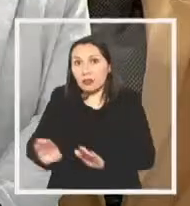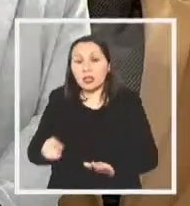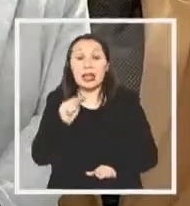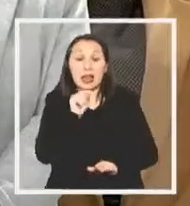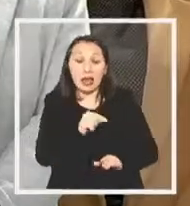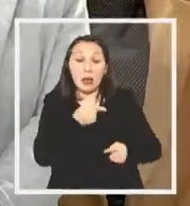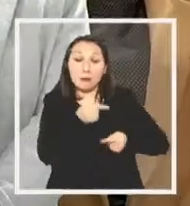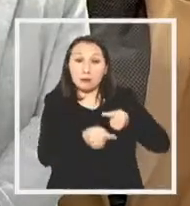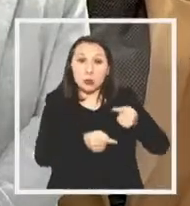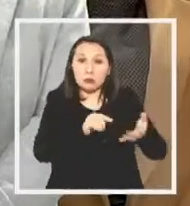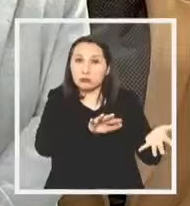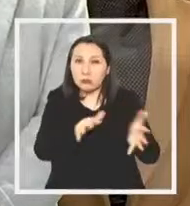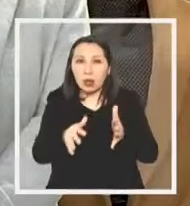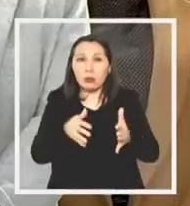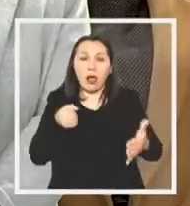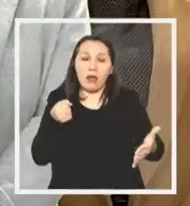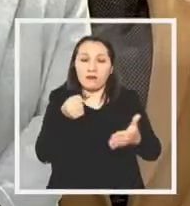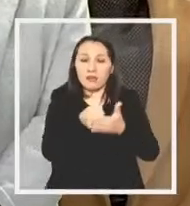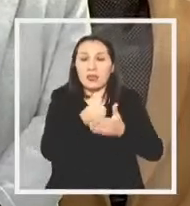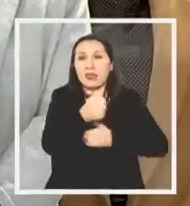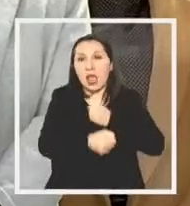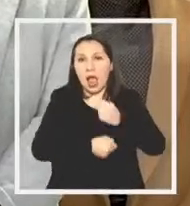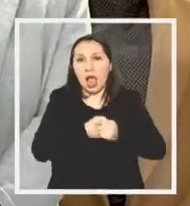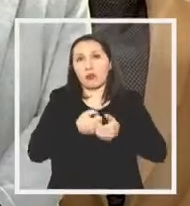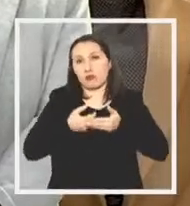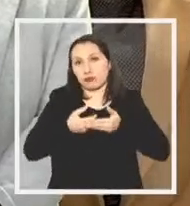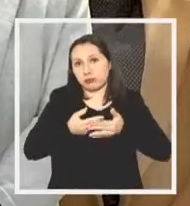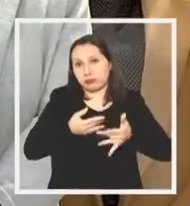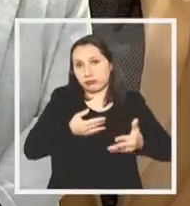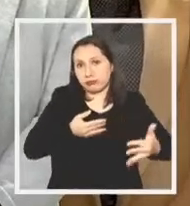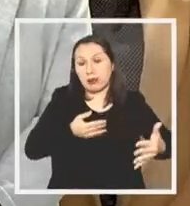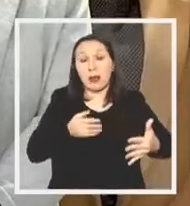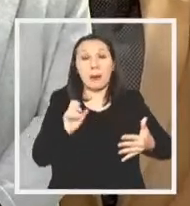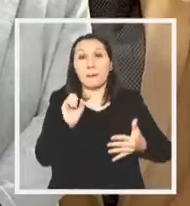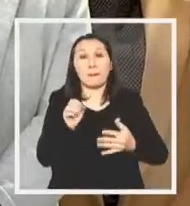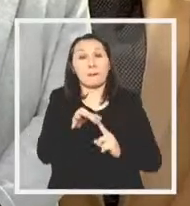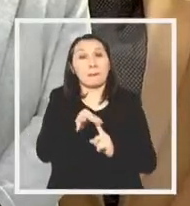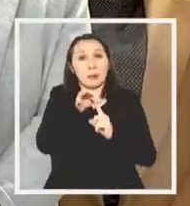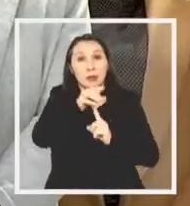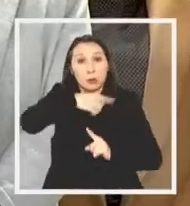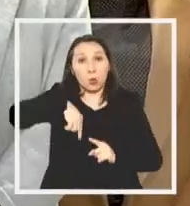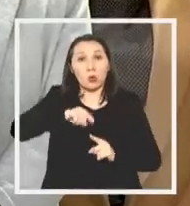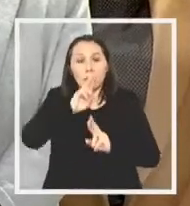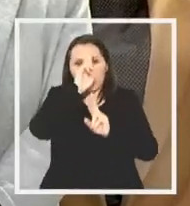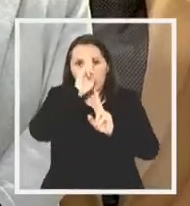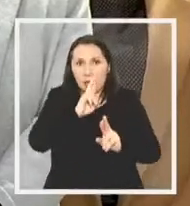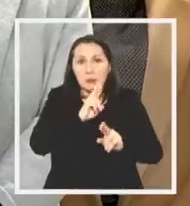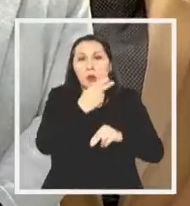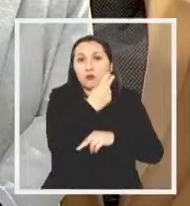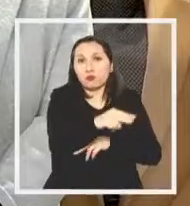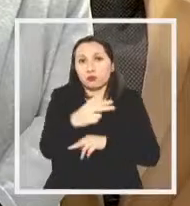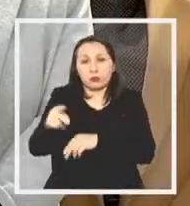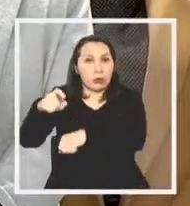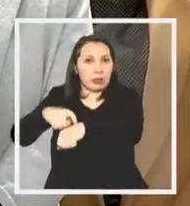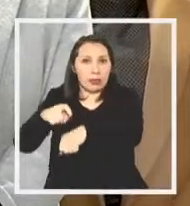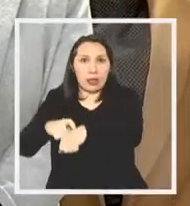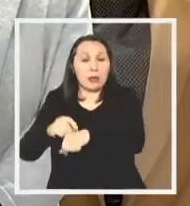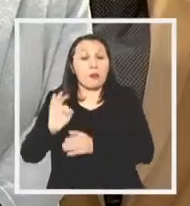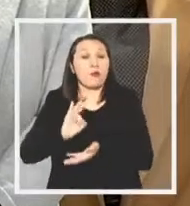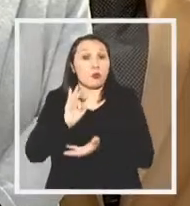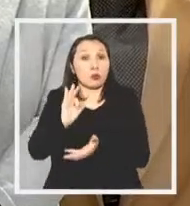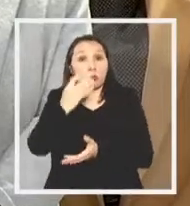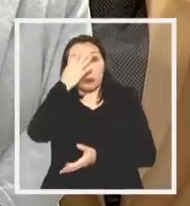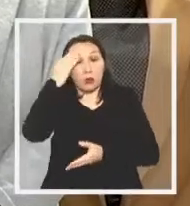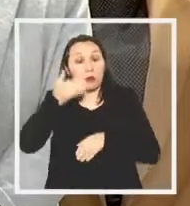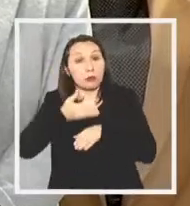que estos procesos van a durar de que a fin de año sin embargo la prioridad nuestra es respetar los ritmos de la fundación Entonces si se me pasó